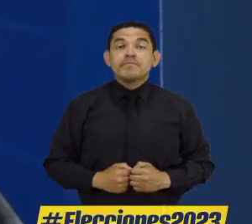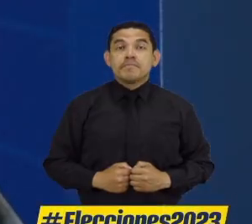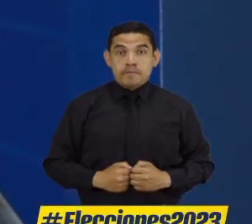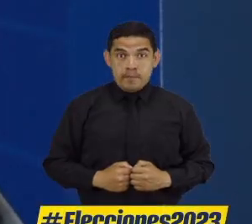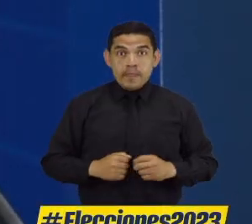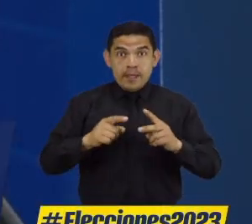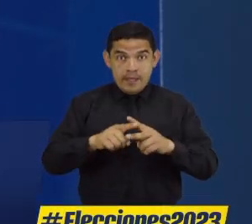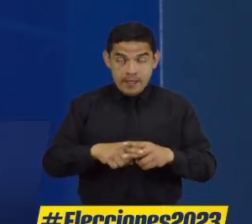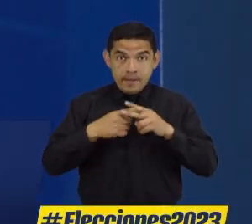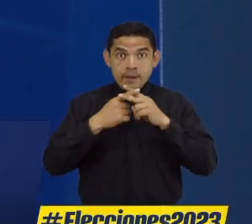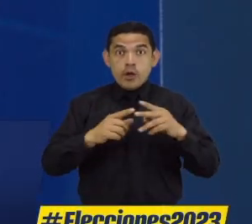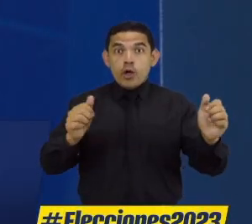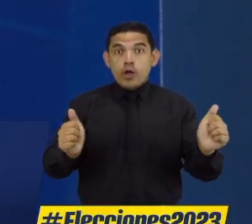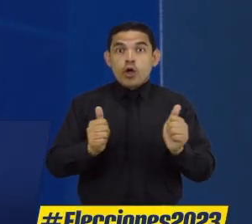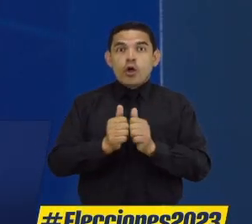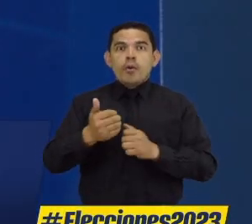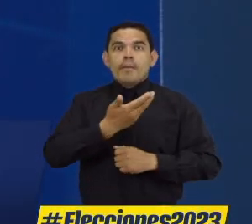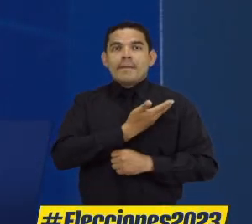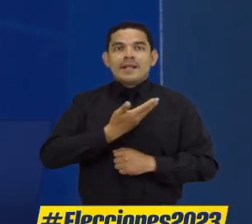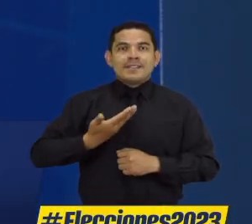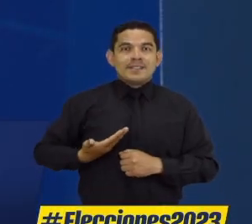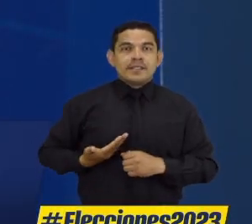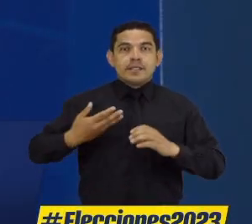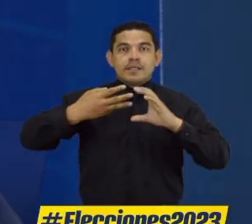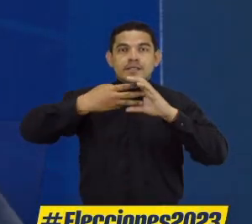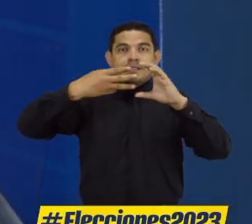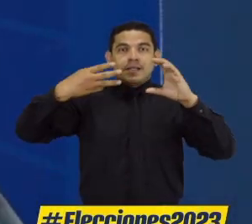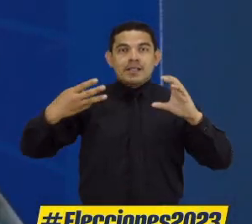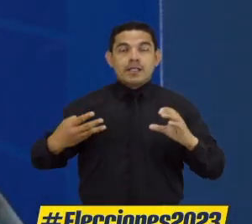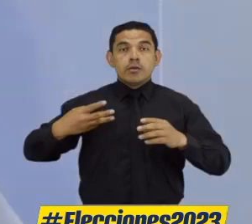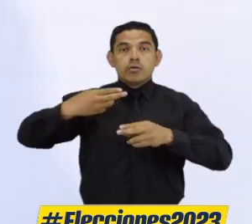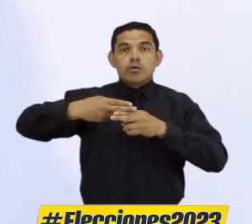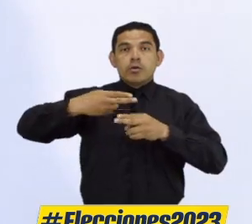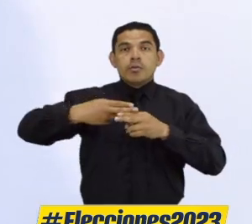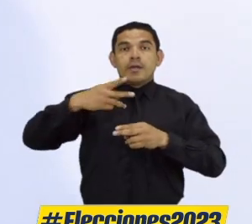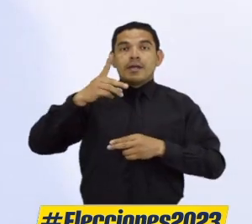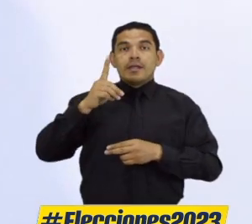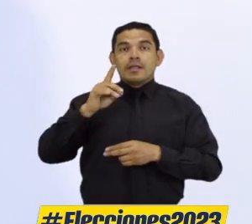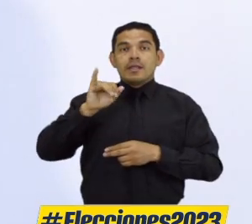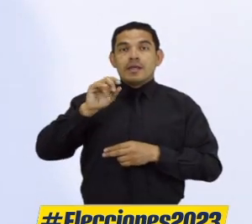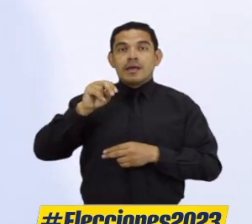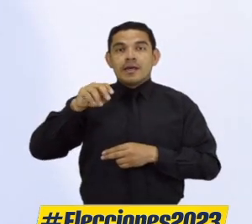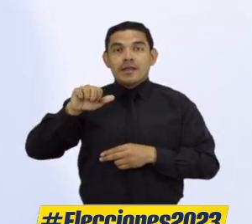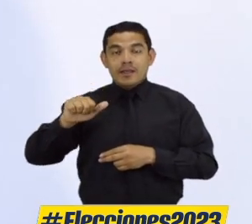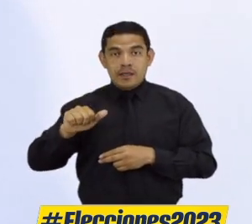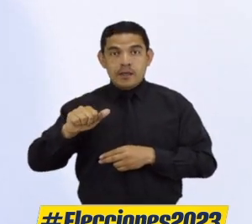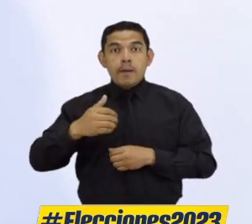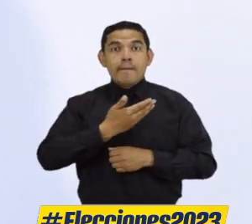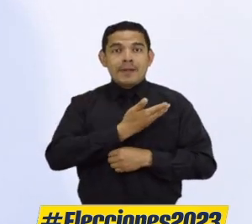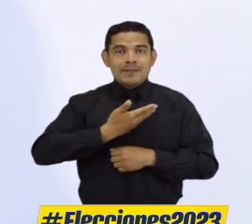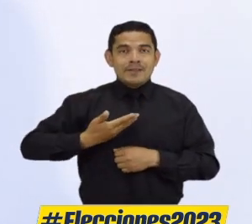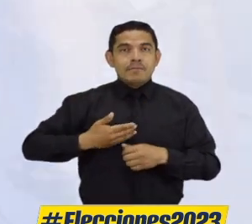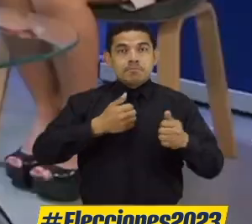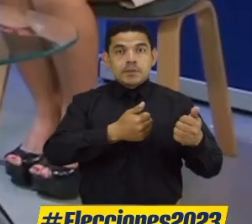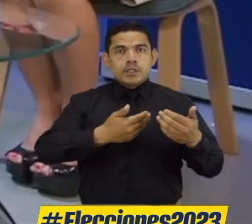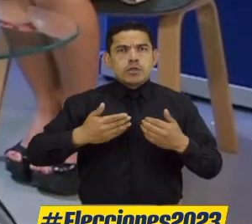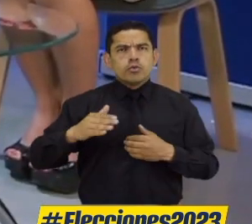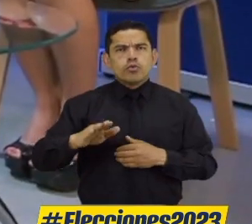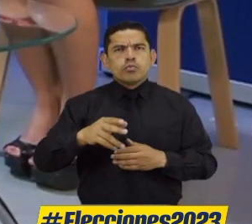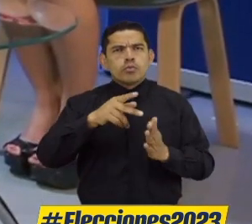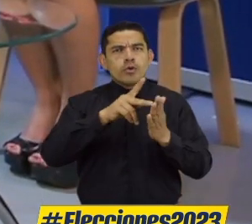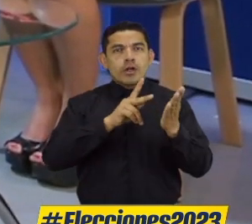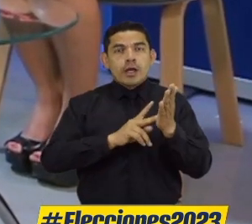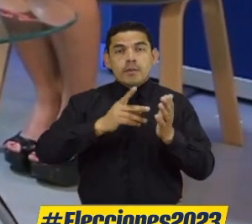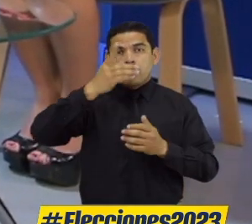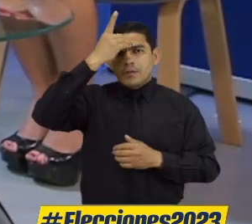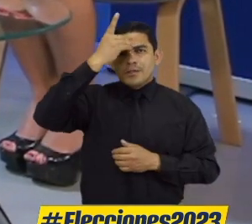Bien, iniciamos. Nos acompaña la presidenta del Consejo Nacional Electoral, Diana Atamain. Presidenta, bienvenida a Tu Voto Decide. Cuéntenos, ¿cuál es la evaluación que